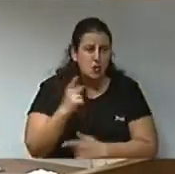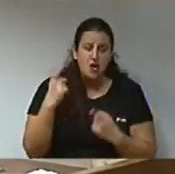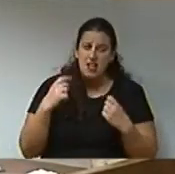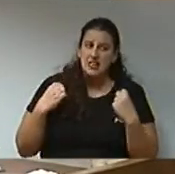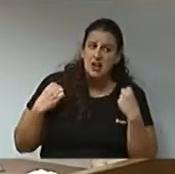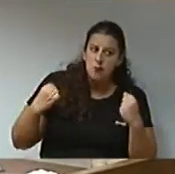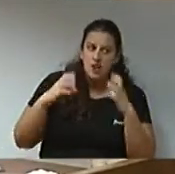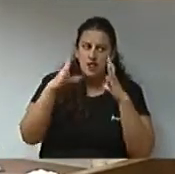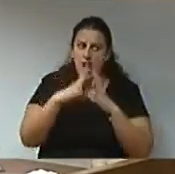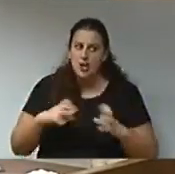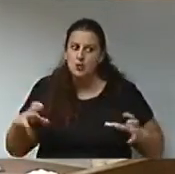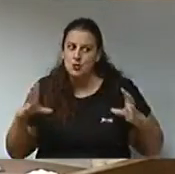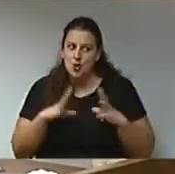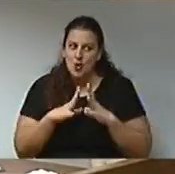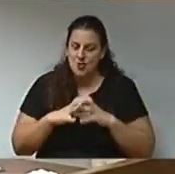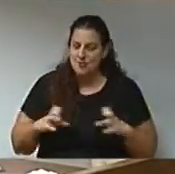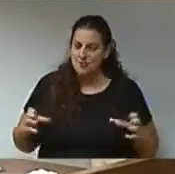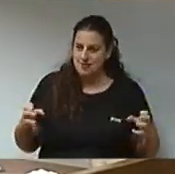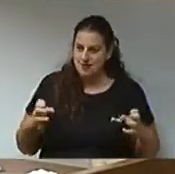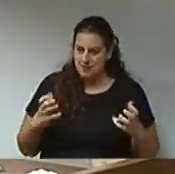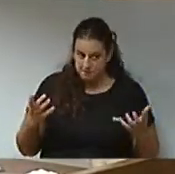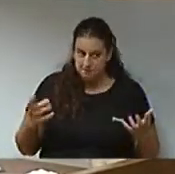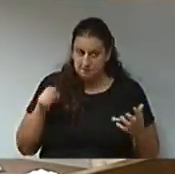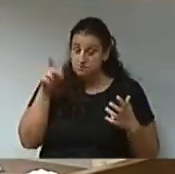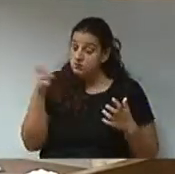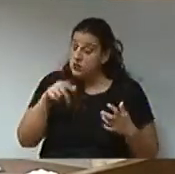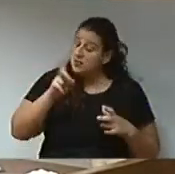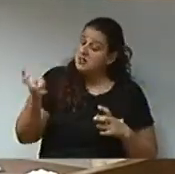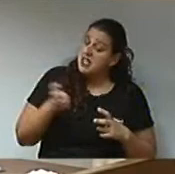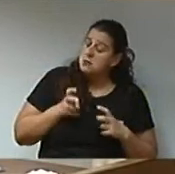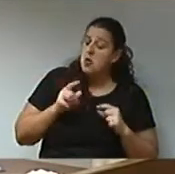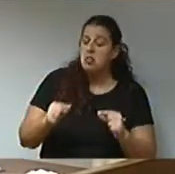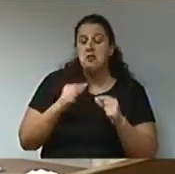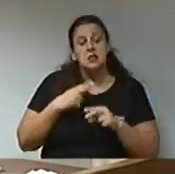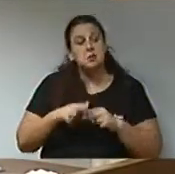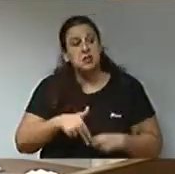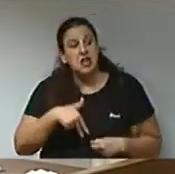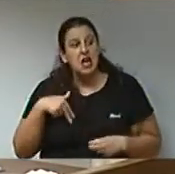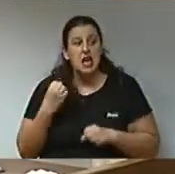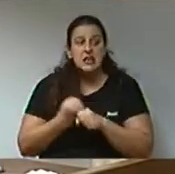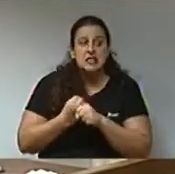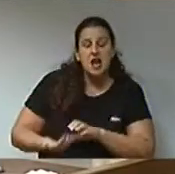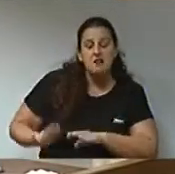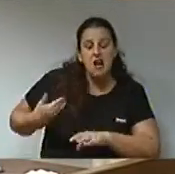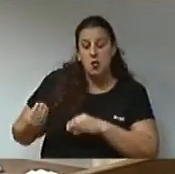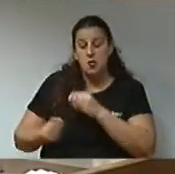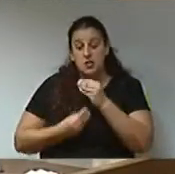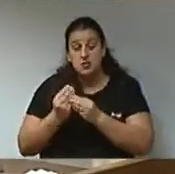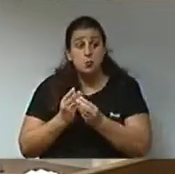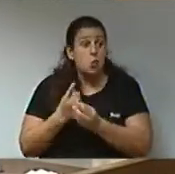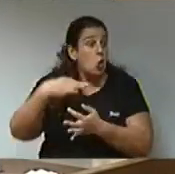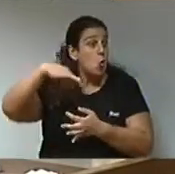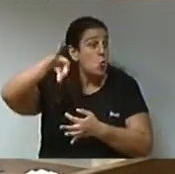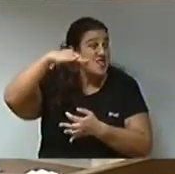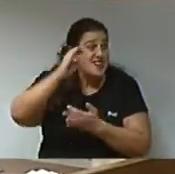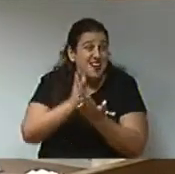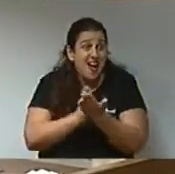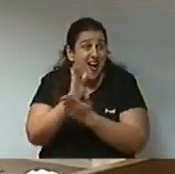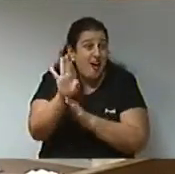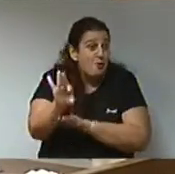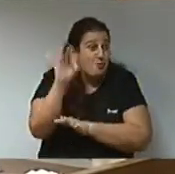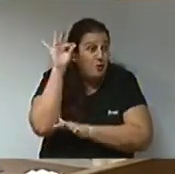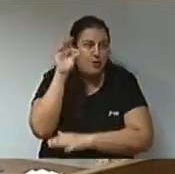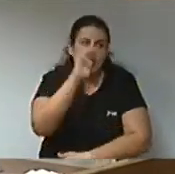fuerza e ilusión. Y nosotros venimos a este debate de política general con el trabajo hecho, porque somos la alternativa, la única